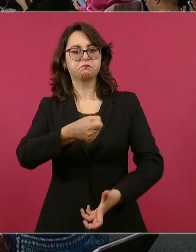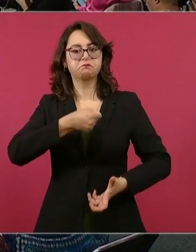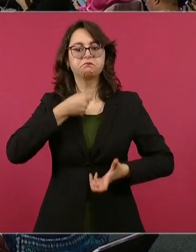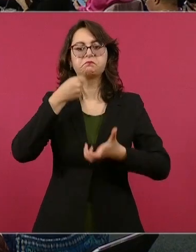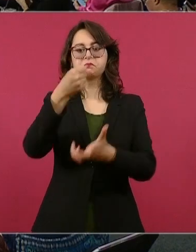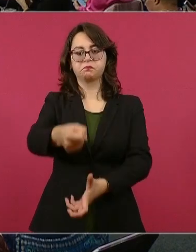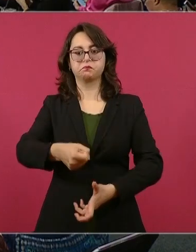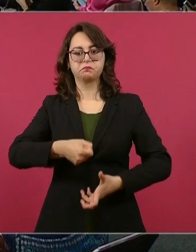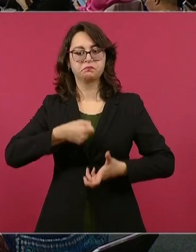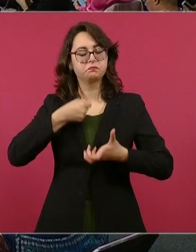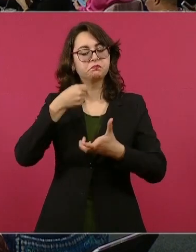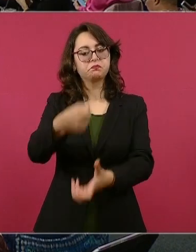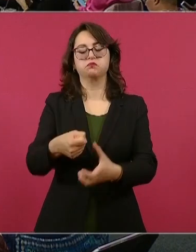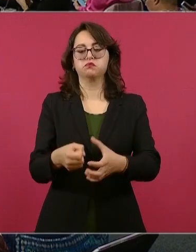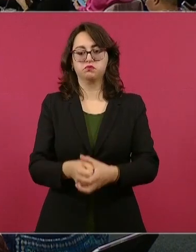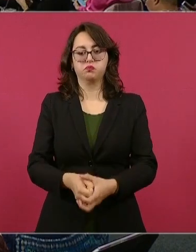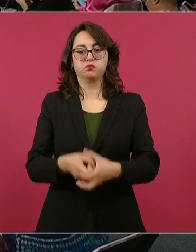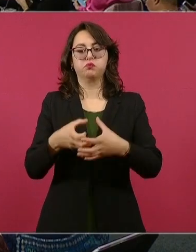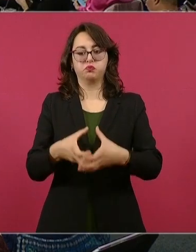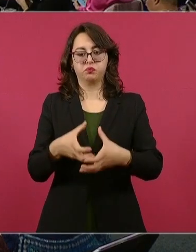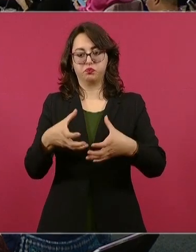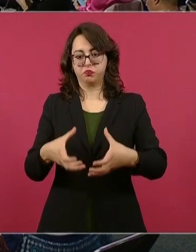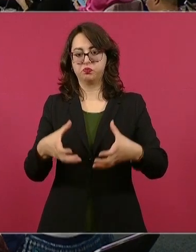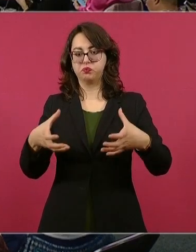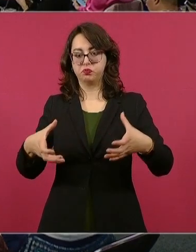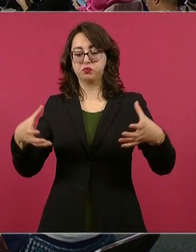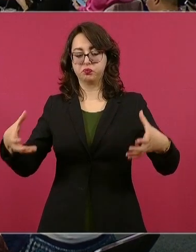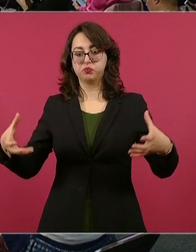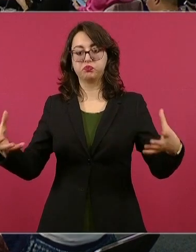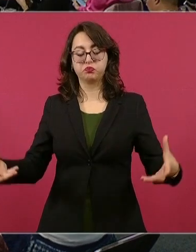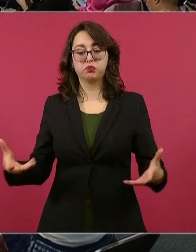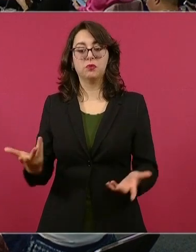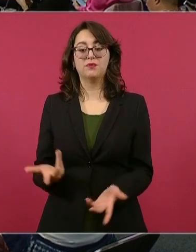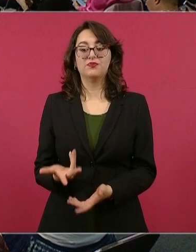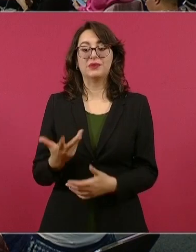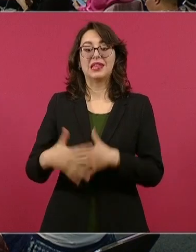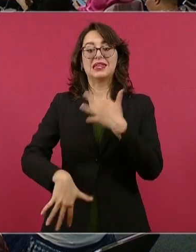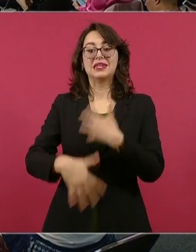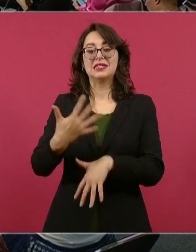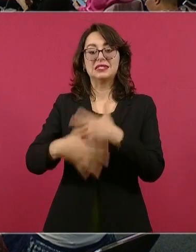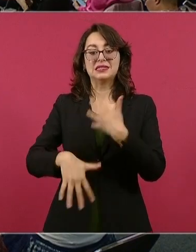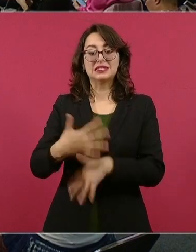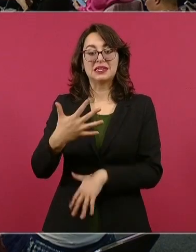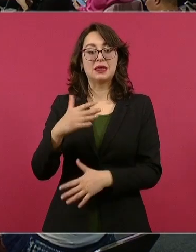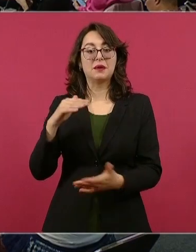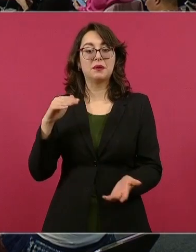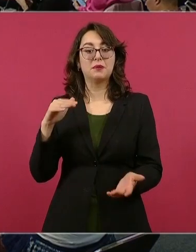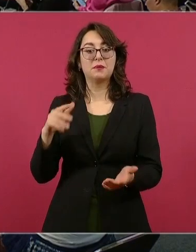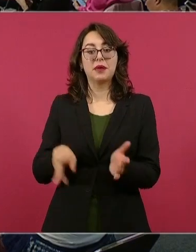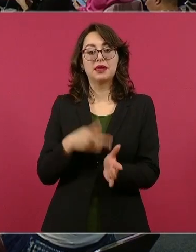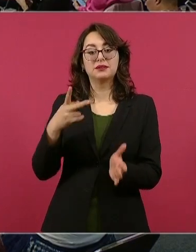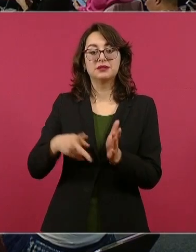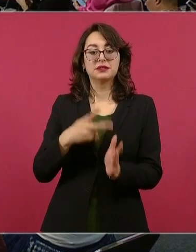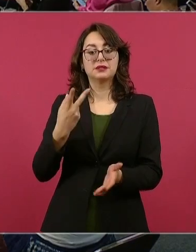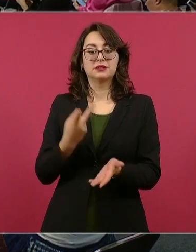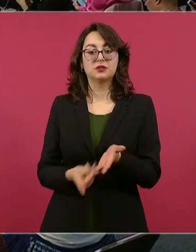dinero, es lo material, es lo que menos importa,